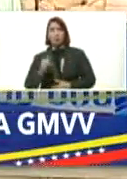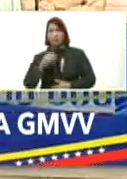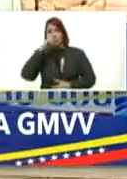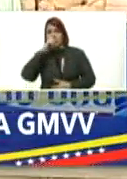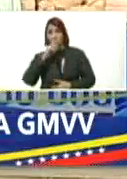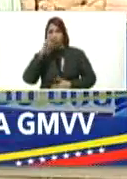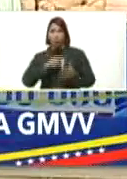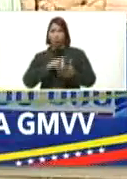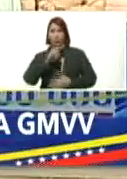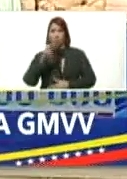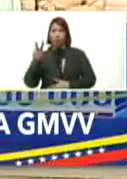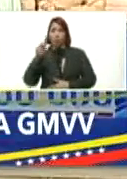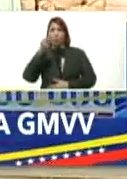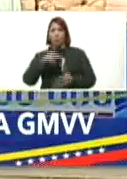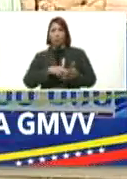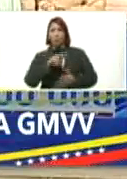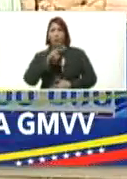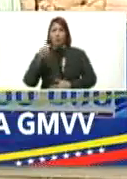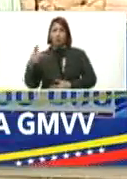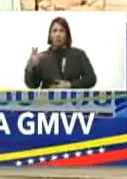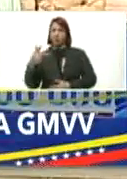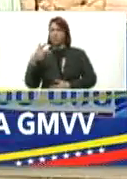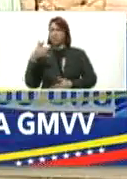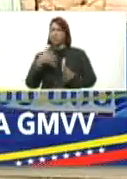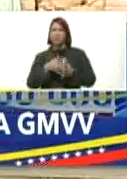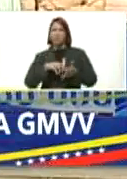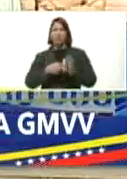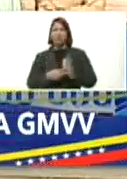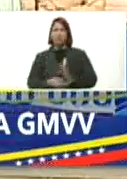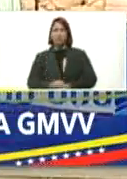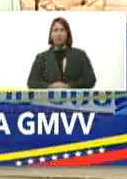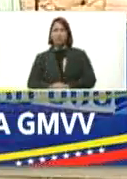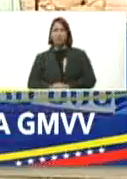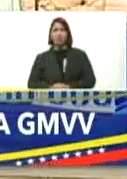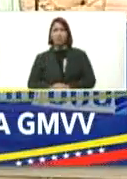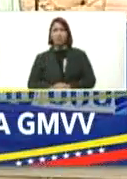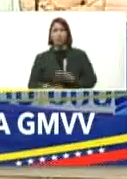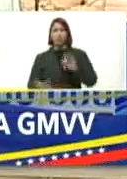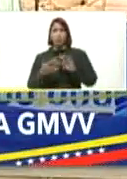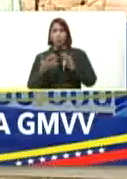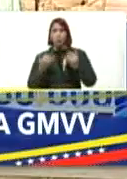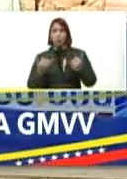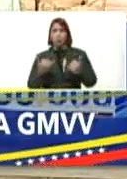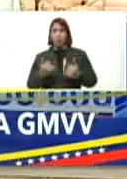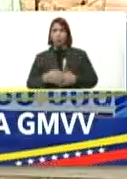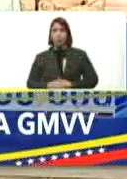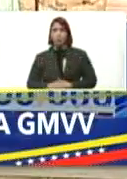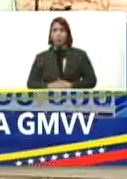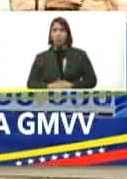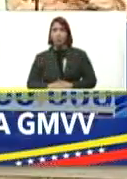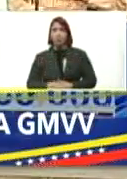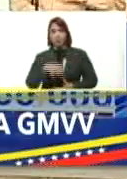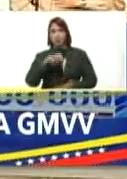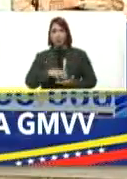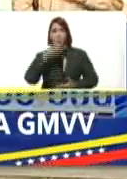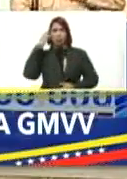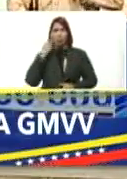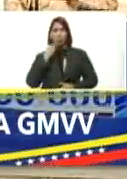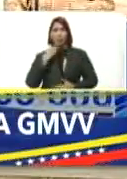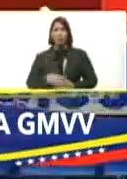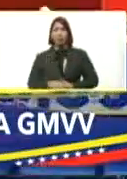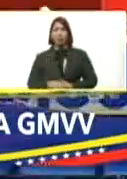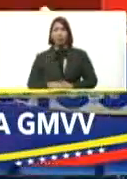2022, 23, 24. ¿Qué significará ese sueño? Vámonos directo a la Angostura del Orinoco, Estado Bolívar.